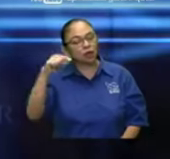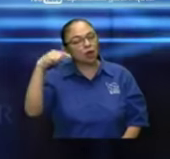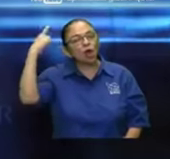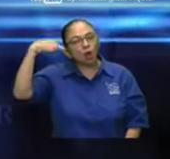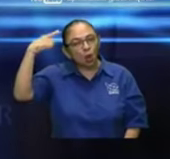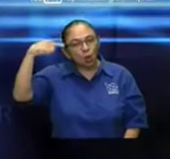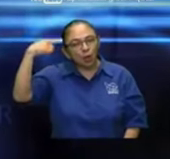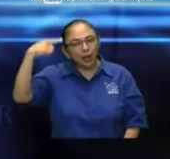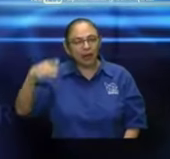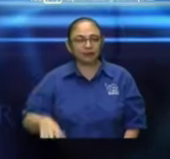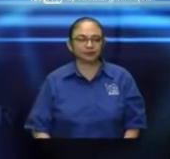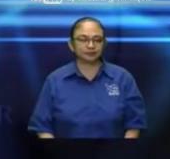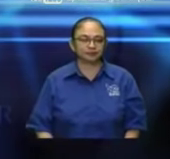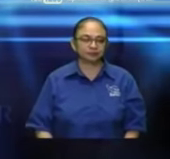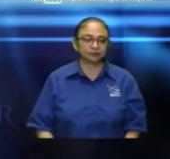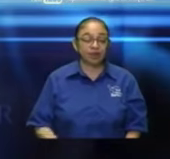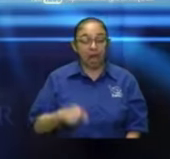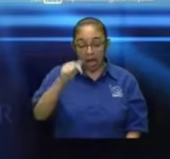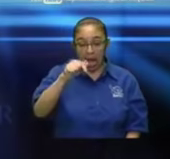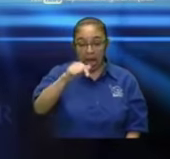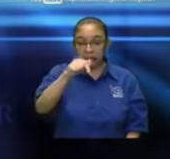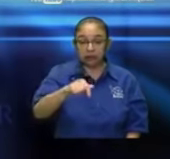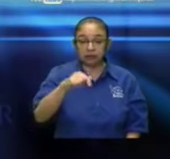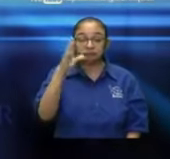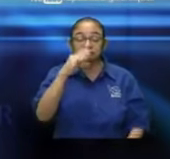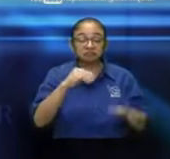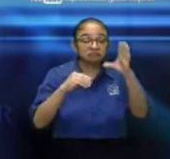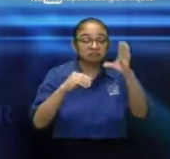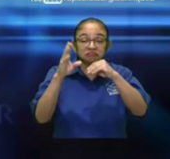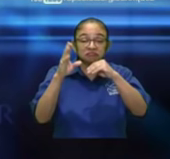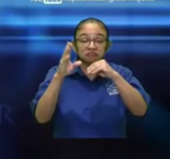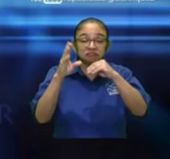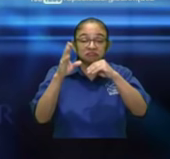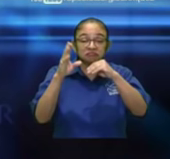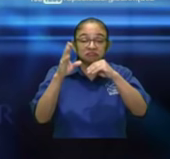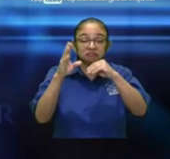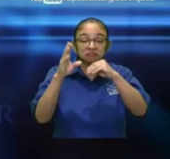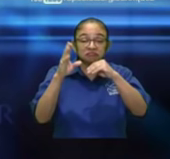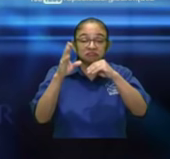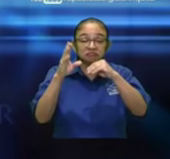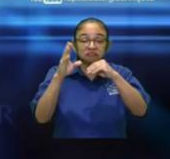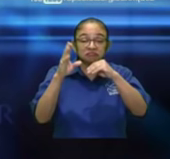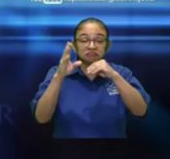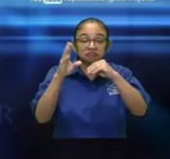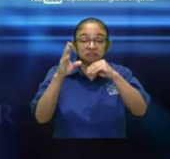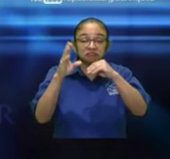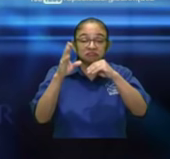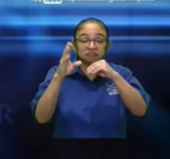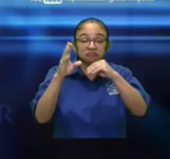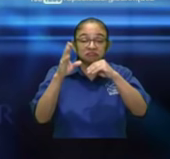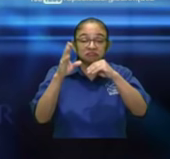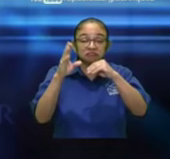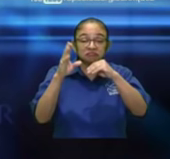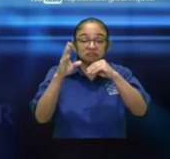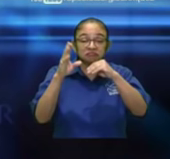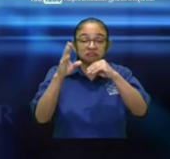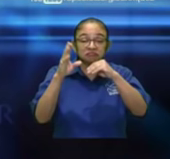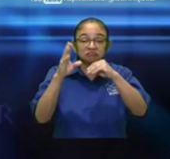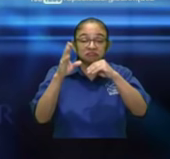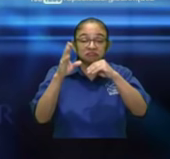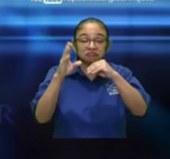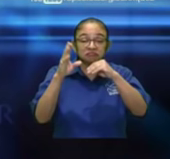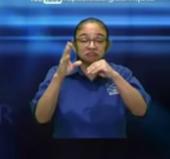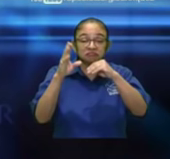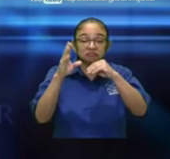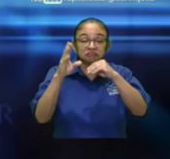atención, y aquí obviamente está hablando de los que no son cristianos, ¿verdad? Que en su espíritu todavía no ha sido vivificado, por eso